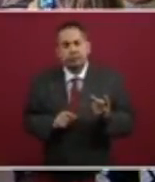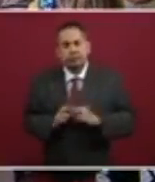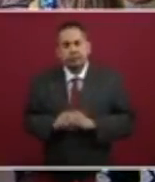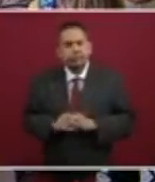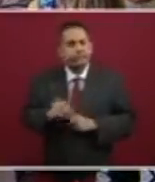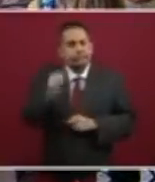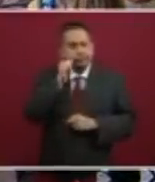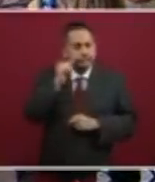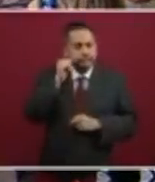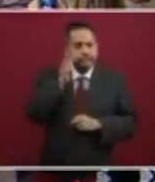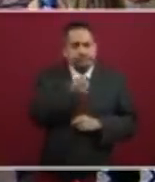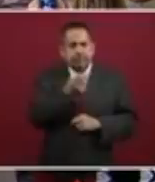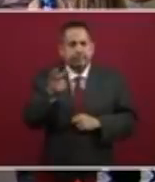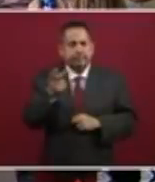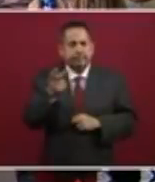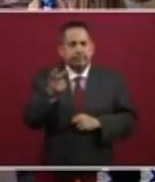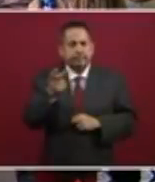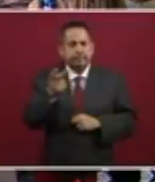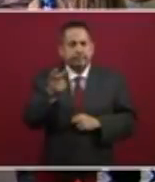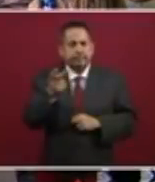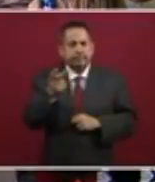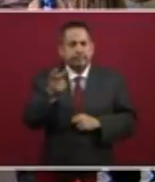ayer vinieron personal de HSBC